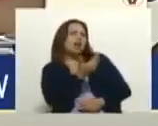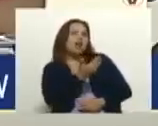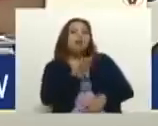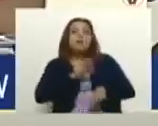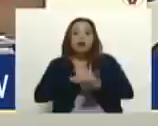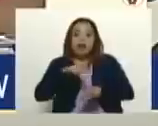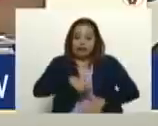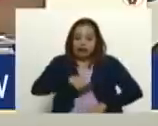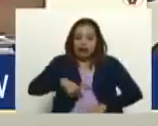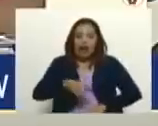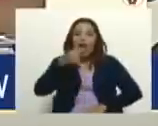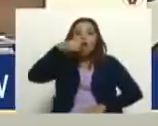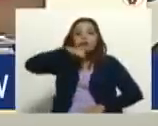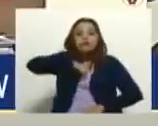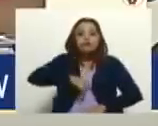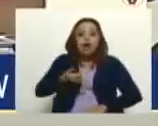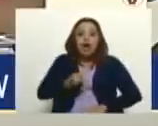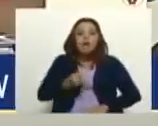rompe